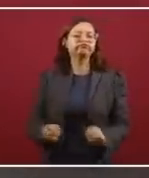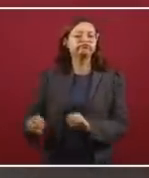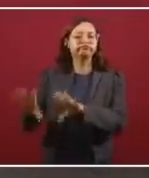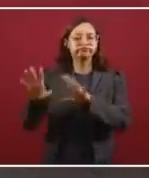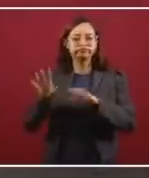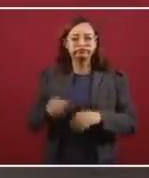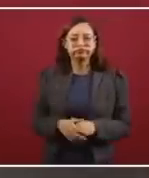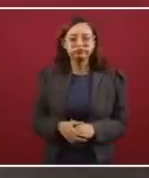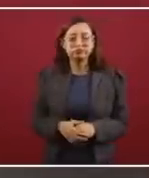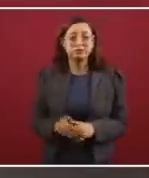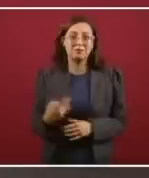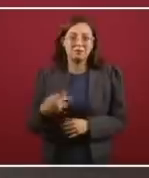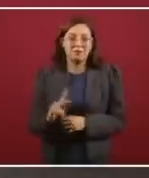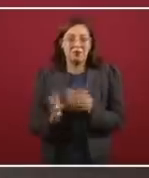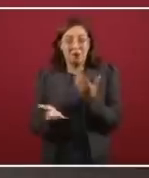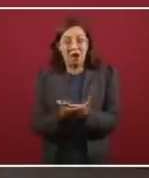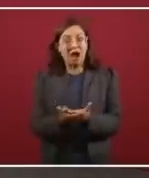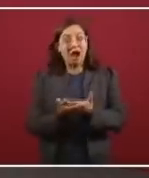pero llegar al extremo